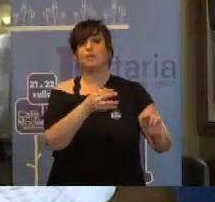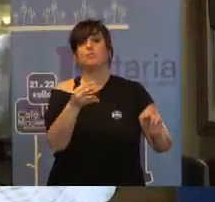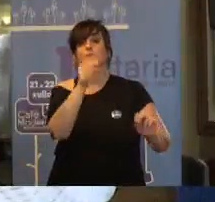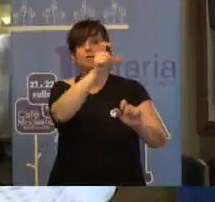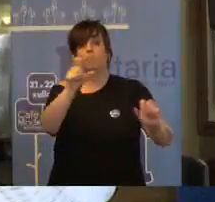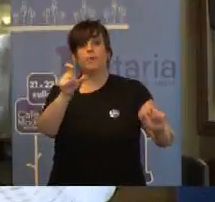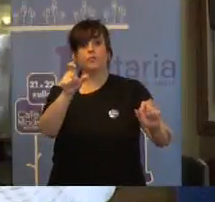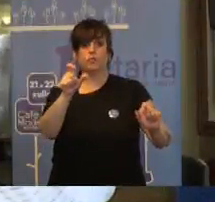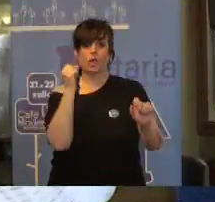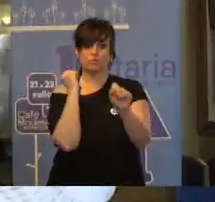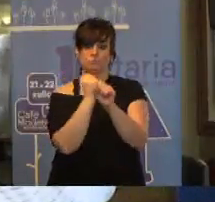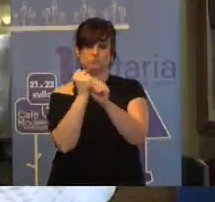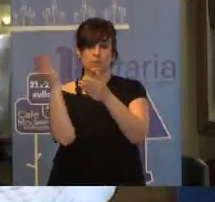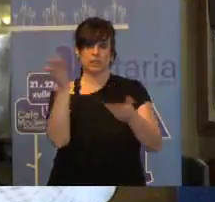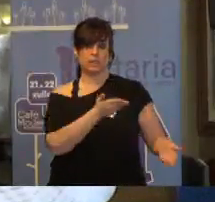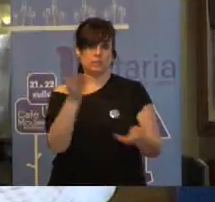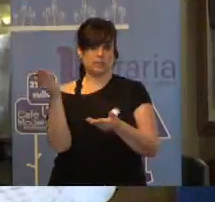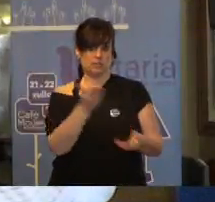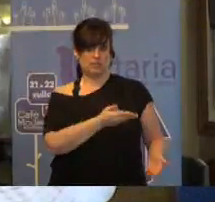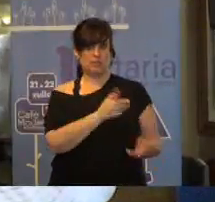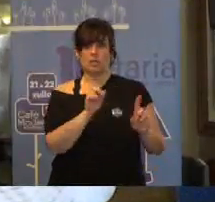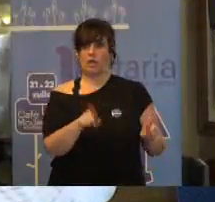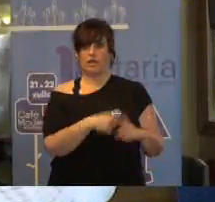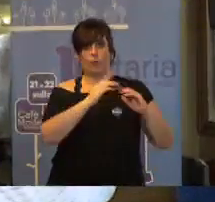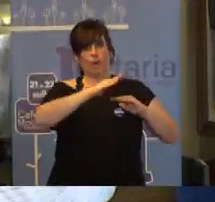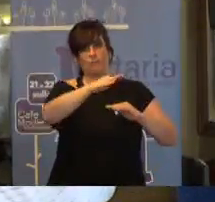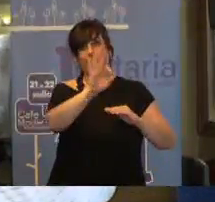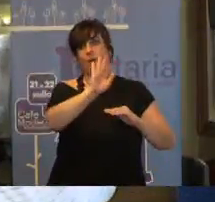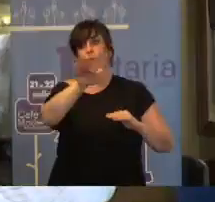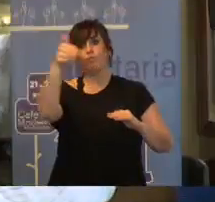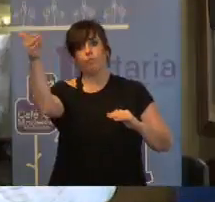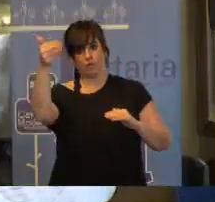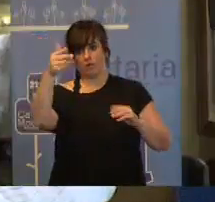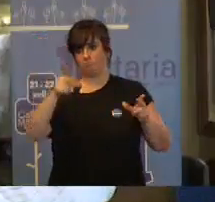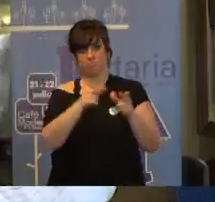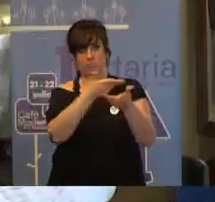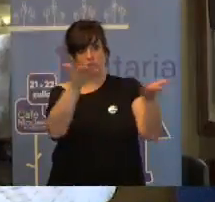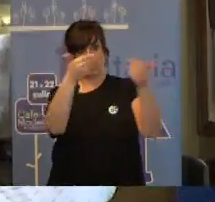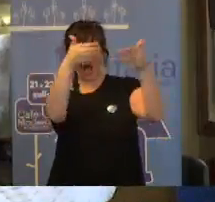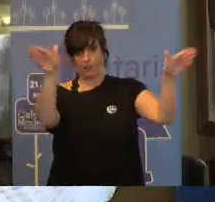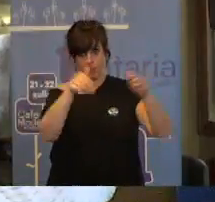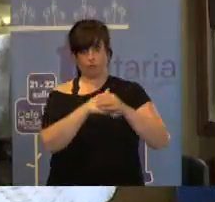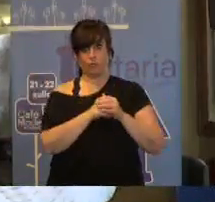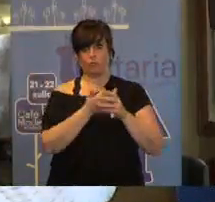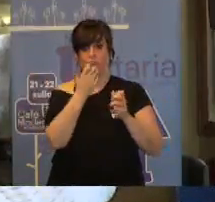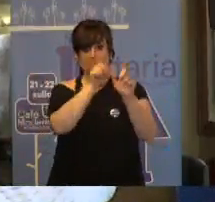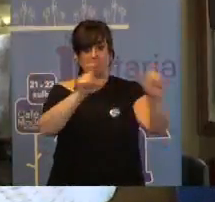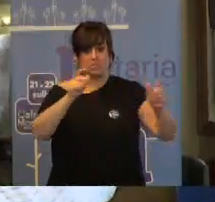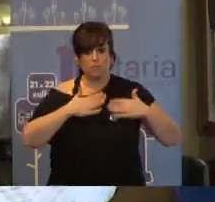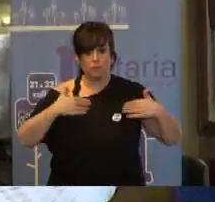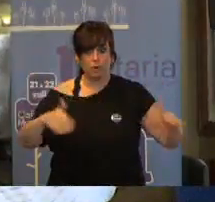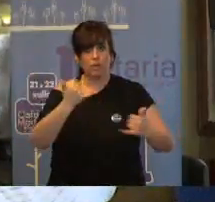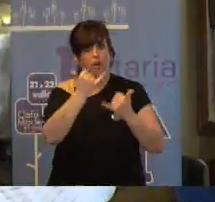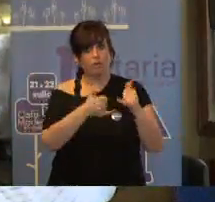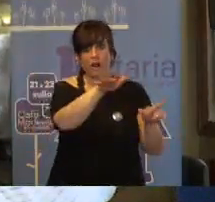todas as persoas inscritas en Marea, pero tamén é moi importante porque está aberto a toda a sociedade. Calquera persona que quera aportar nunha